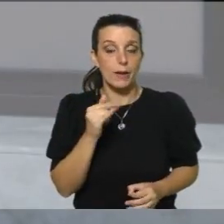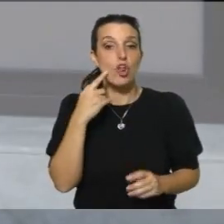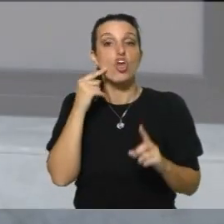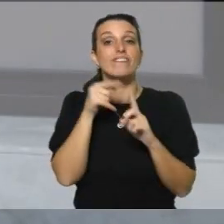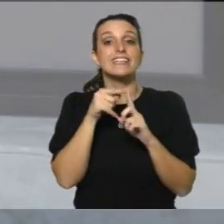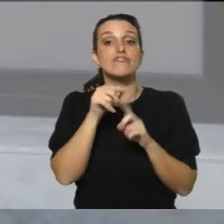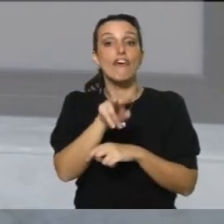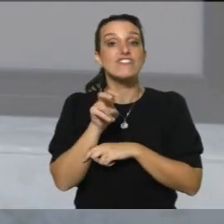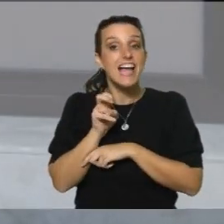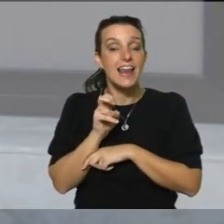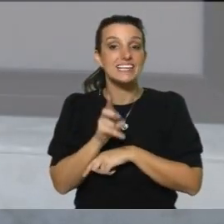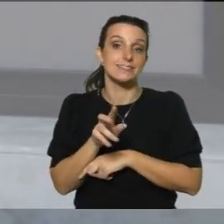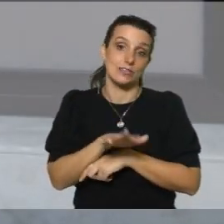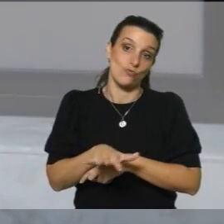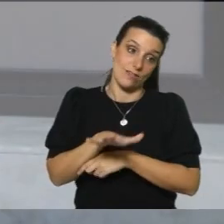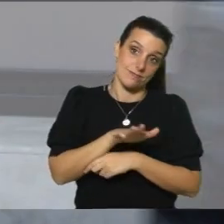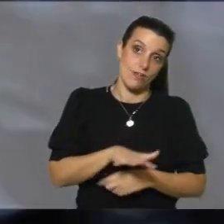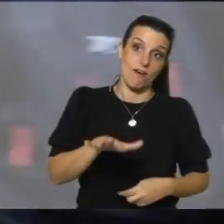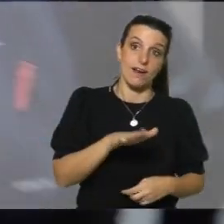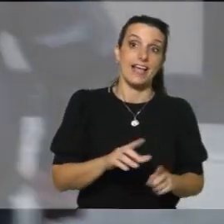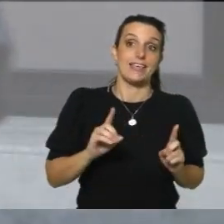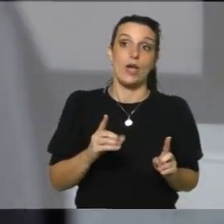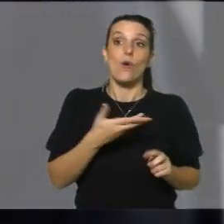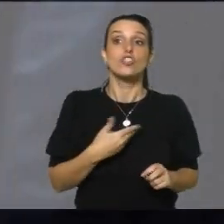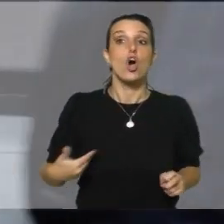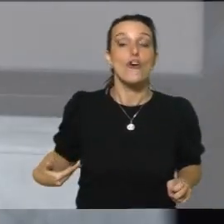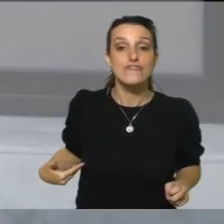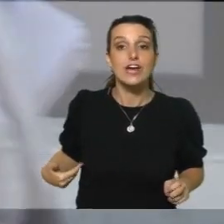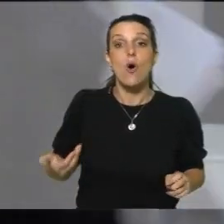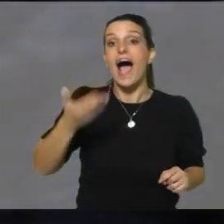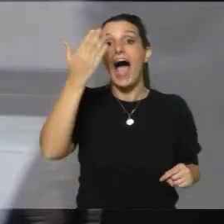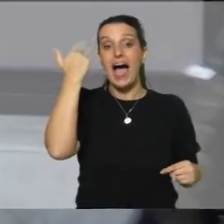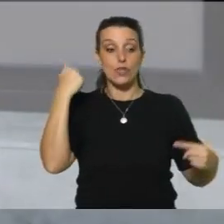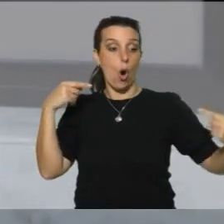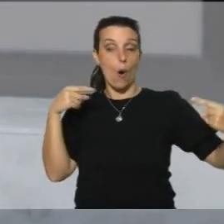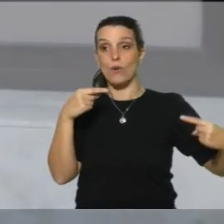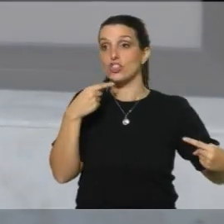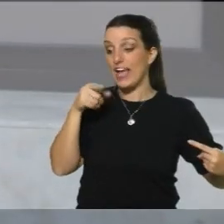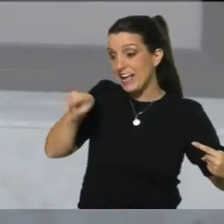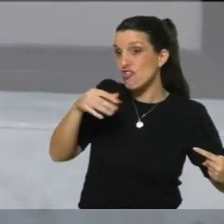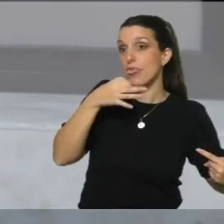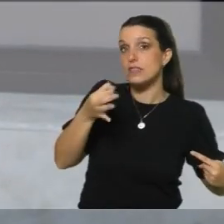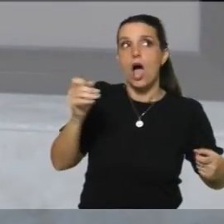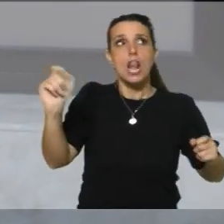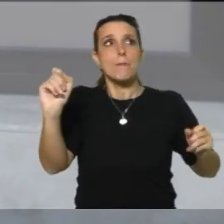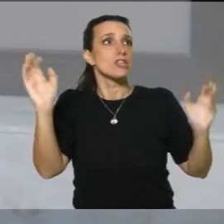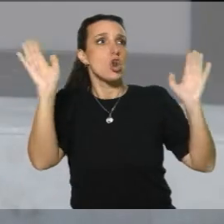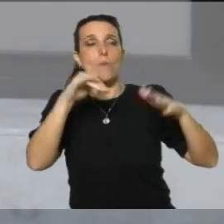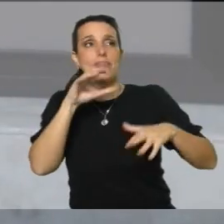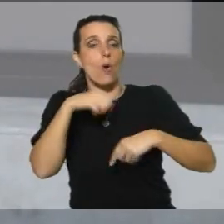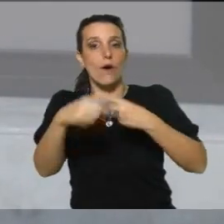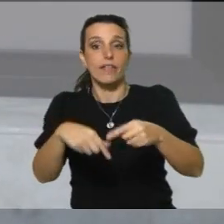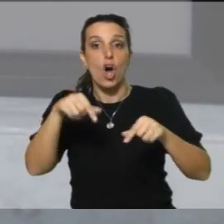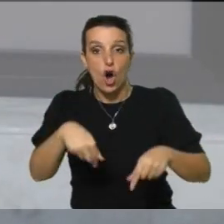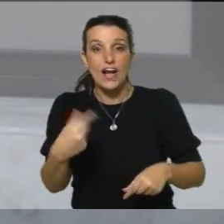Fiscales y una situación que eh cuando este gobierno era oposición decía que era absolutamente alarmante insostenible hoy el